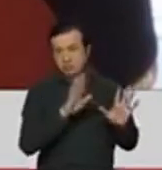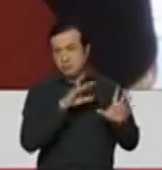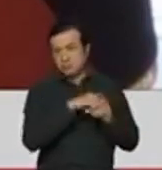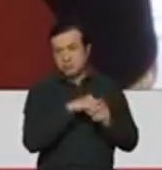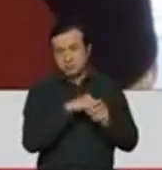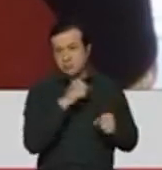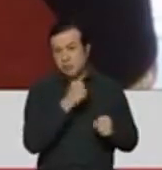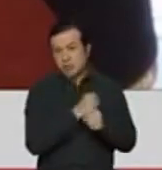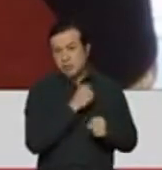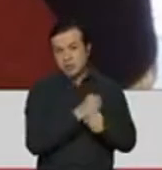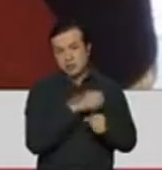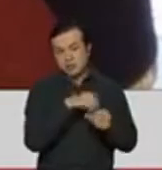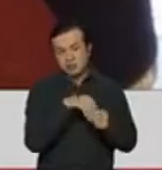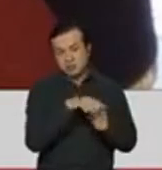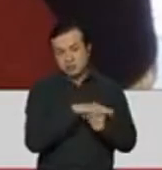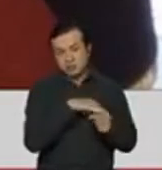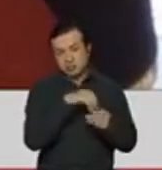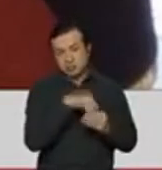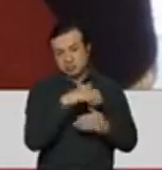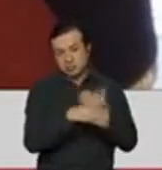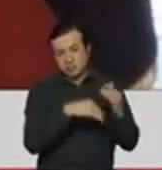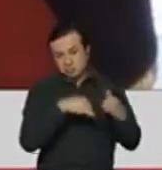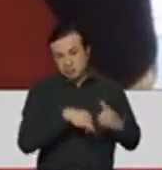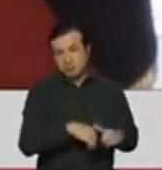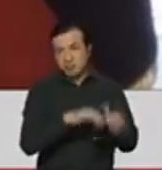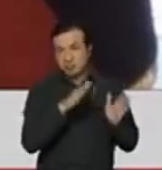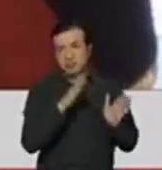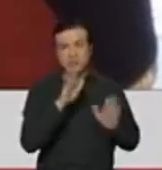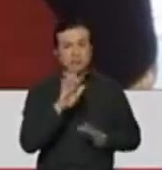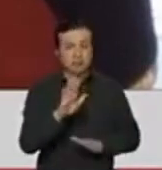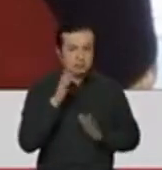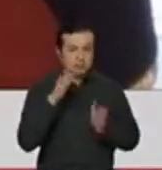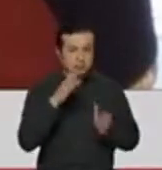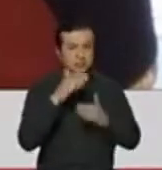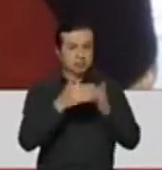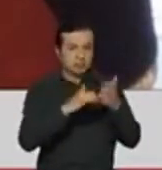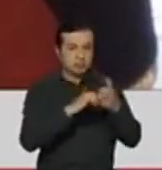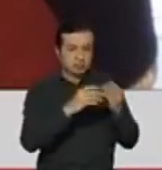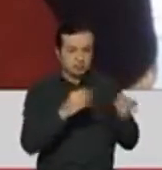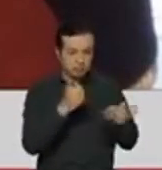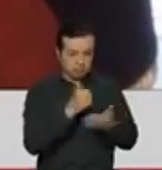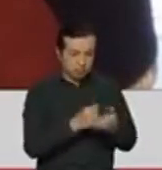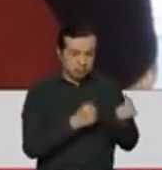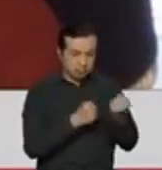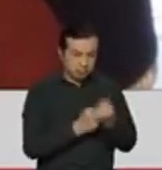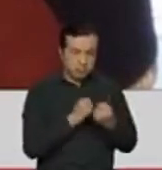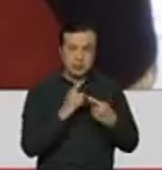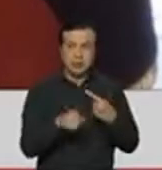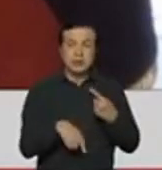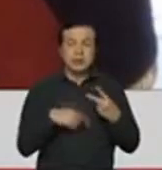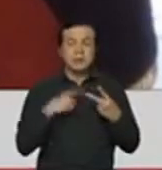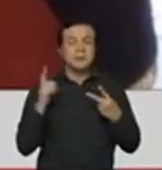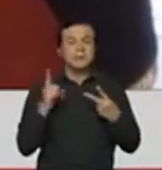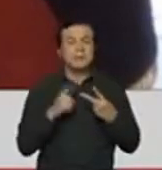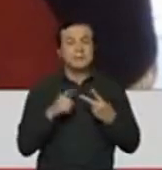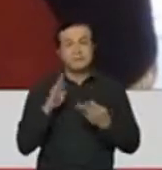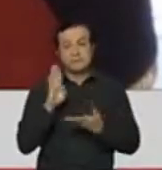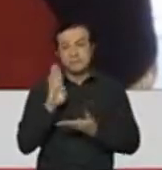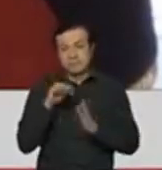trabajo interno y para eso me he comprometido, para darle soluciones. Pero yo creo que el